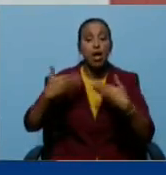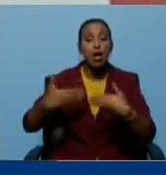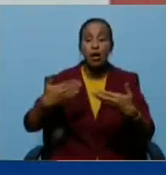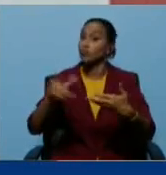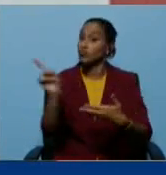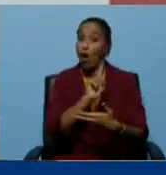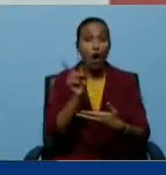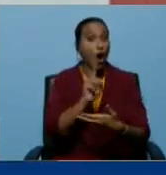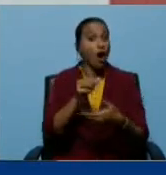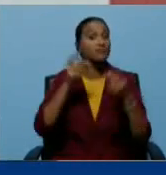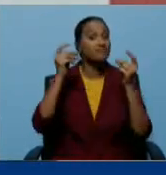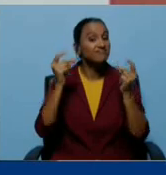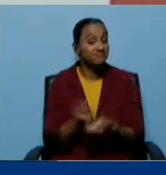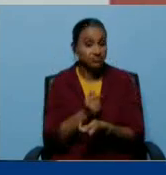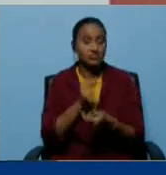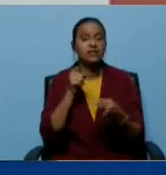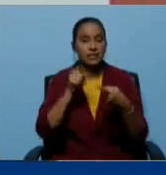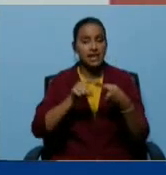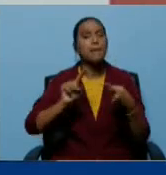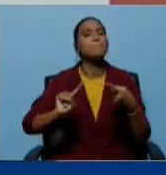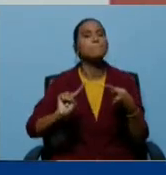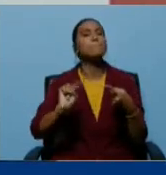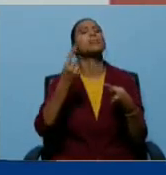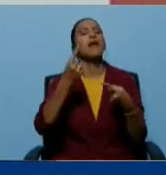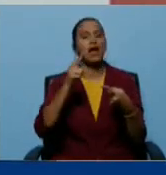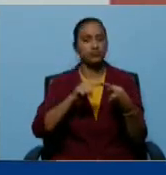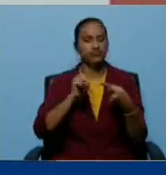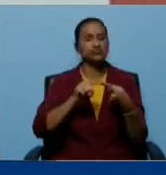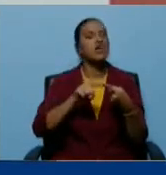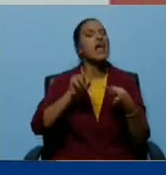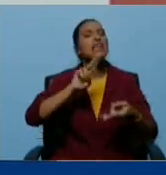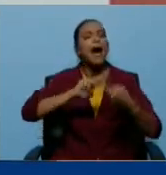Consolidar el primer anillo de fuerzas de la paz del país,